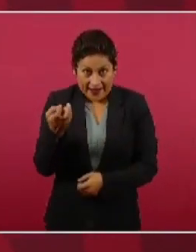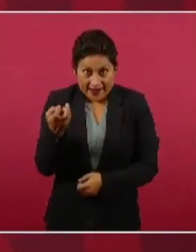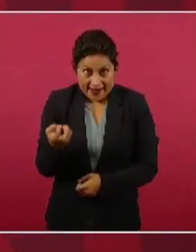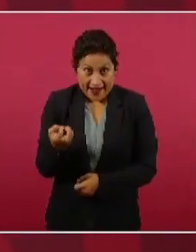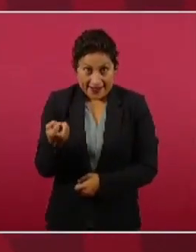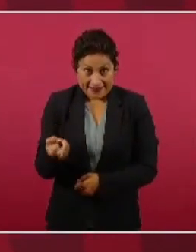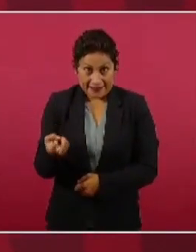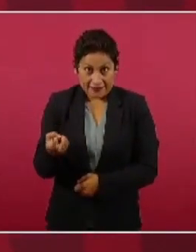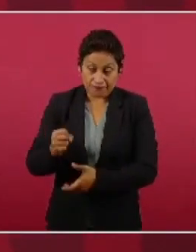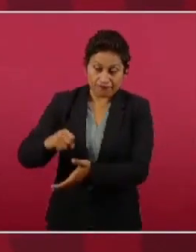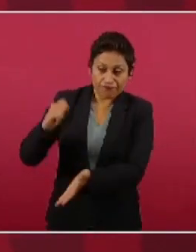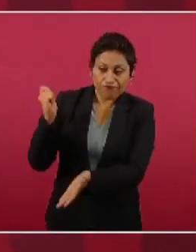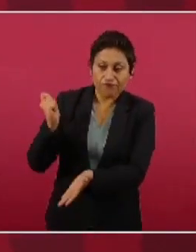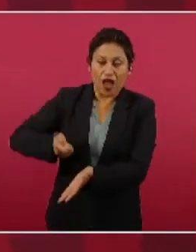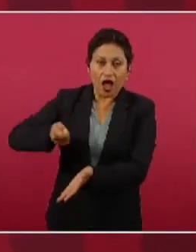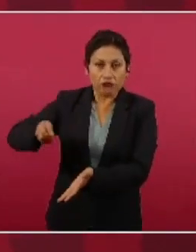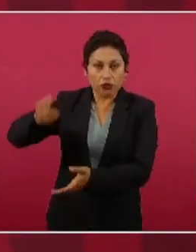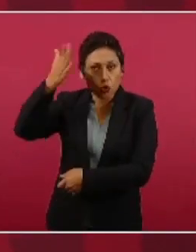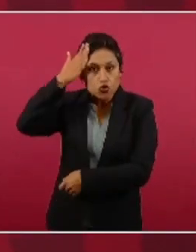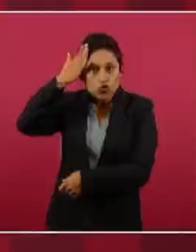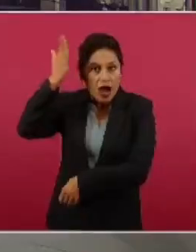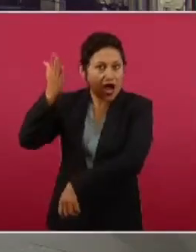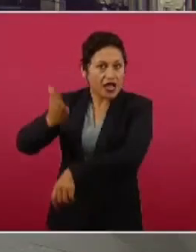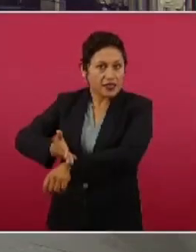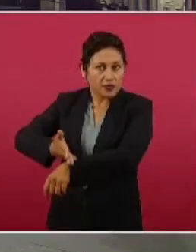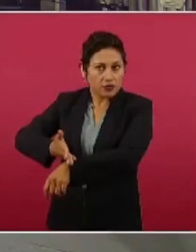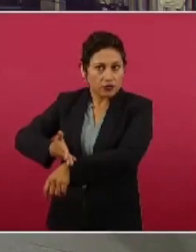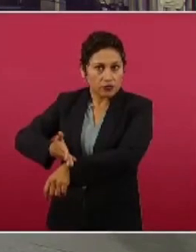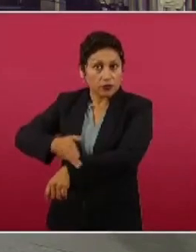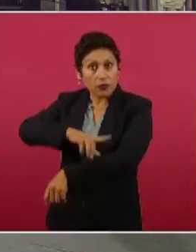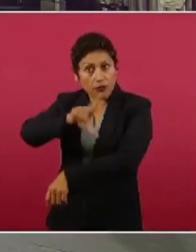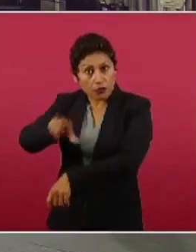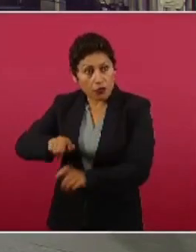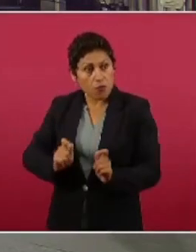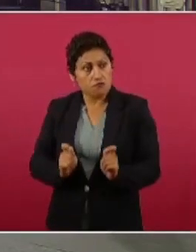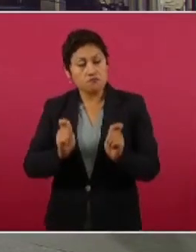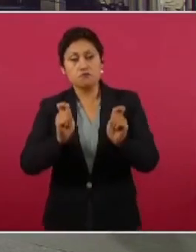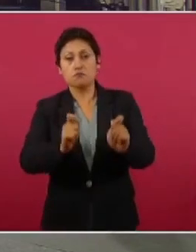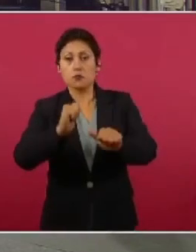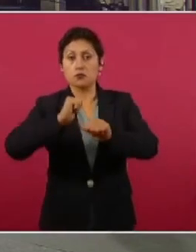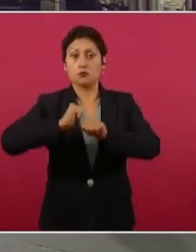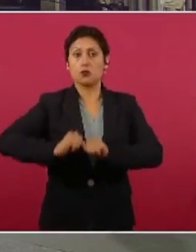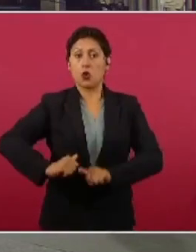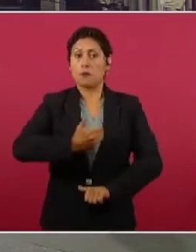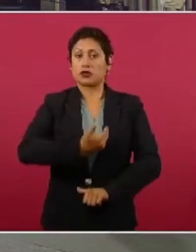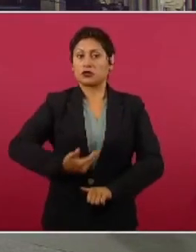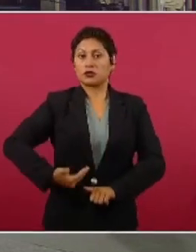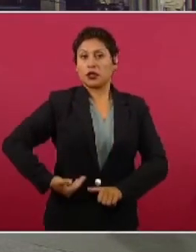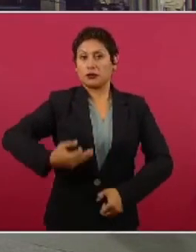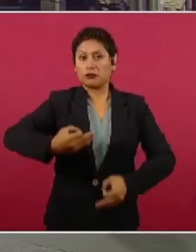a los dirigentes. Bueno, eso era. Pero también